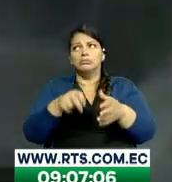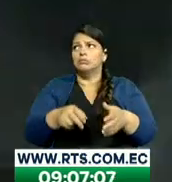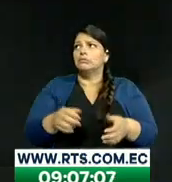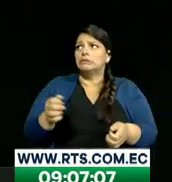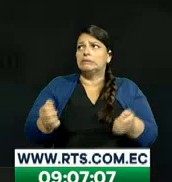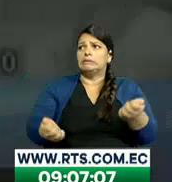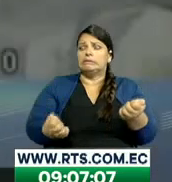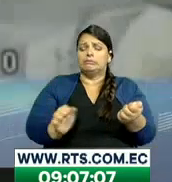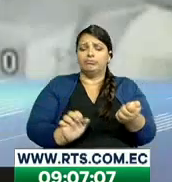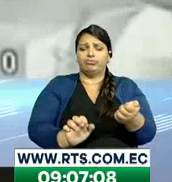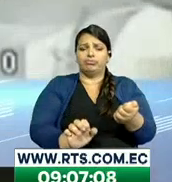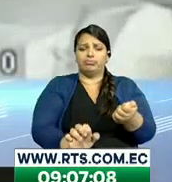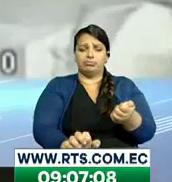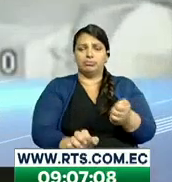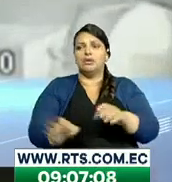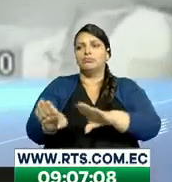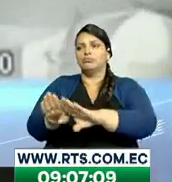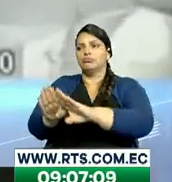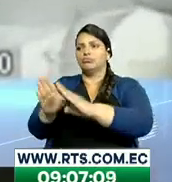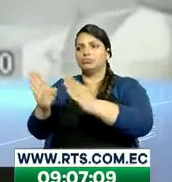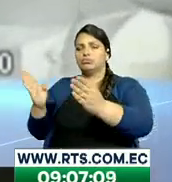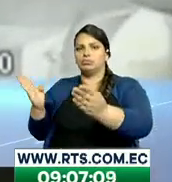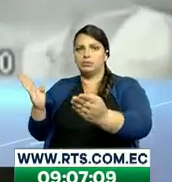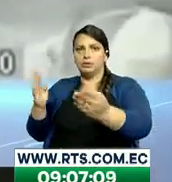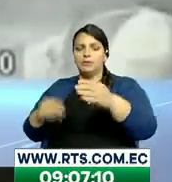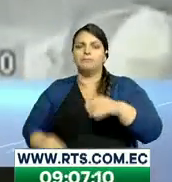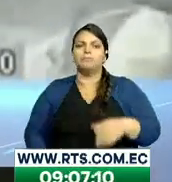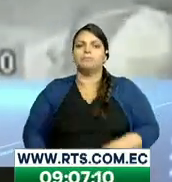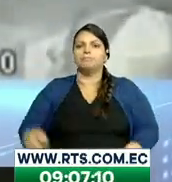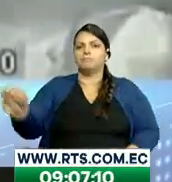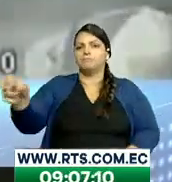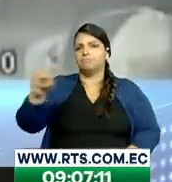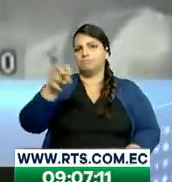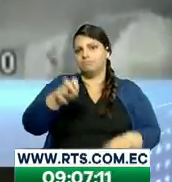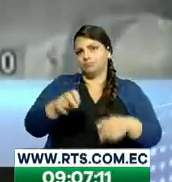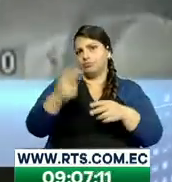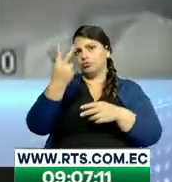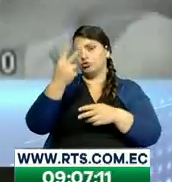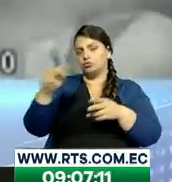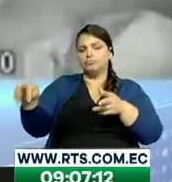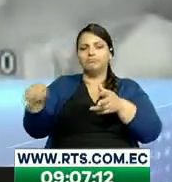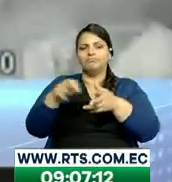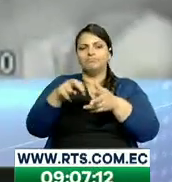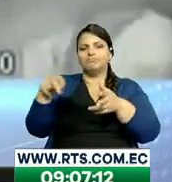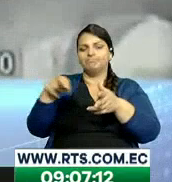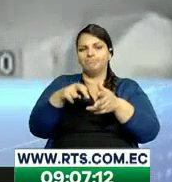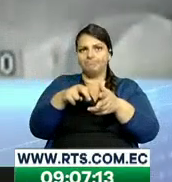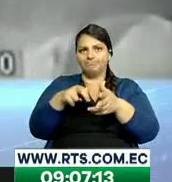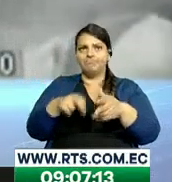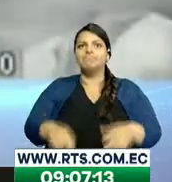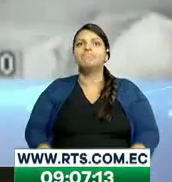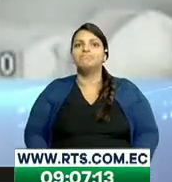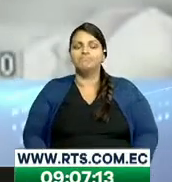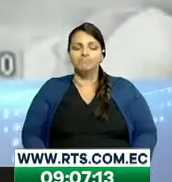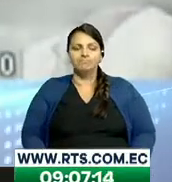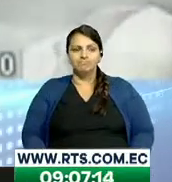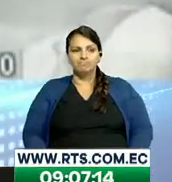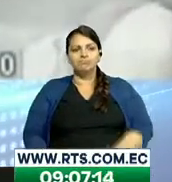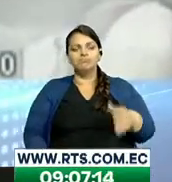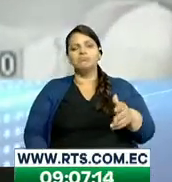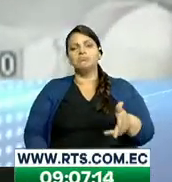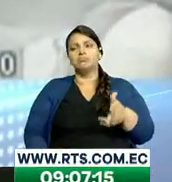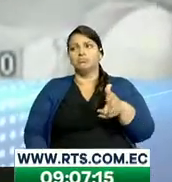del micro. Aparentemente se sube en el sector del Cantón Ponce Enrique, uno de ellos. Posteriormente, los